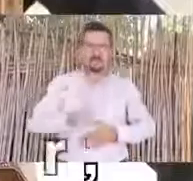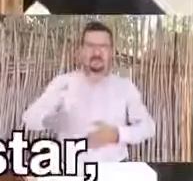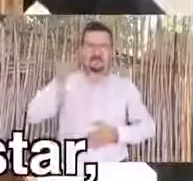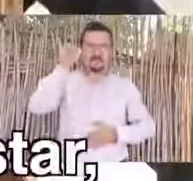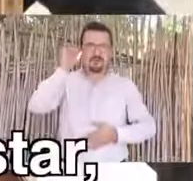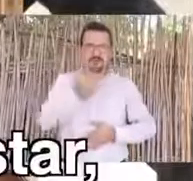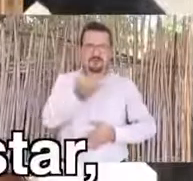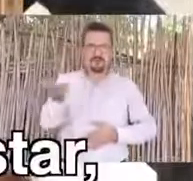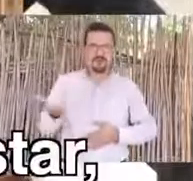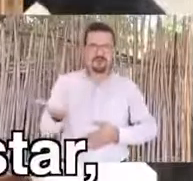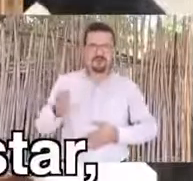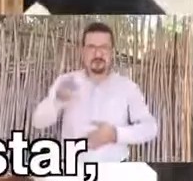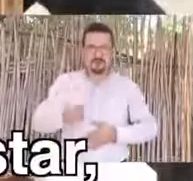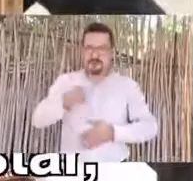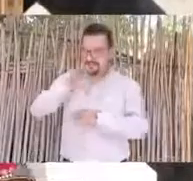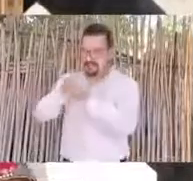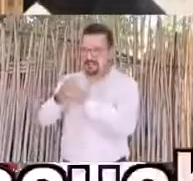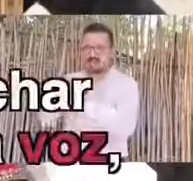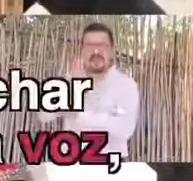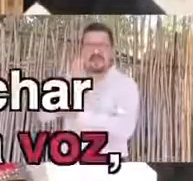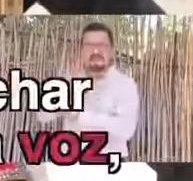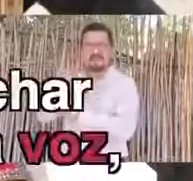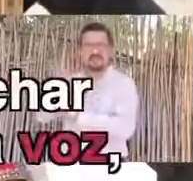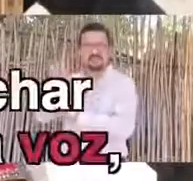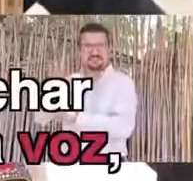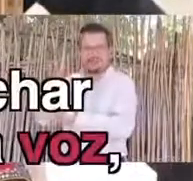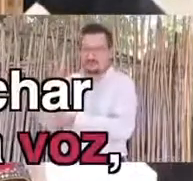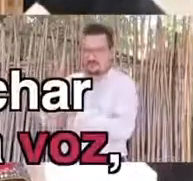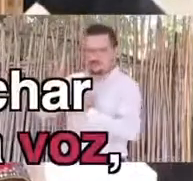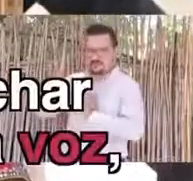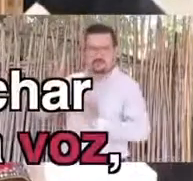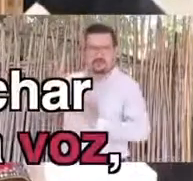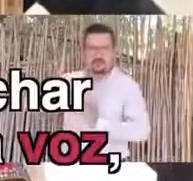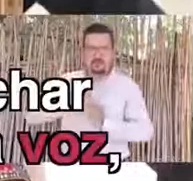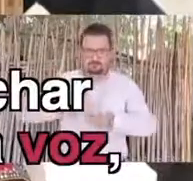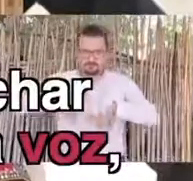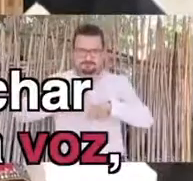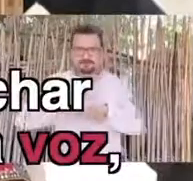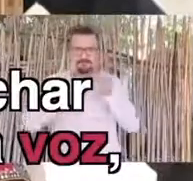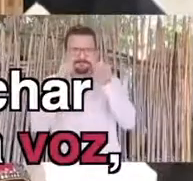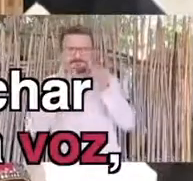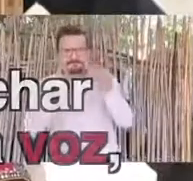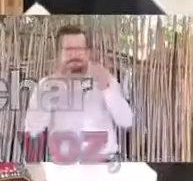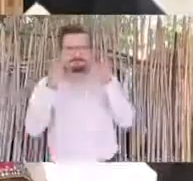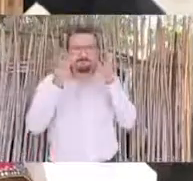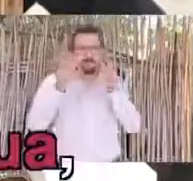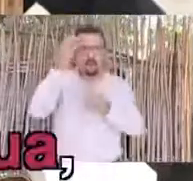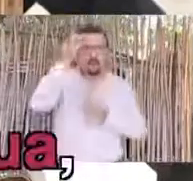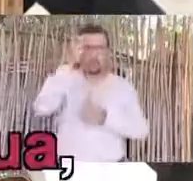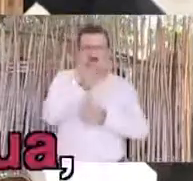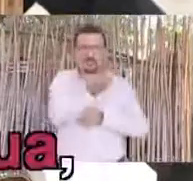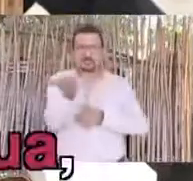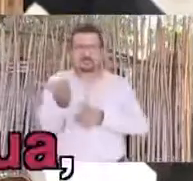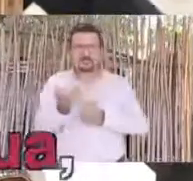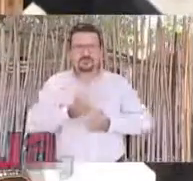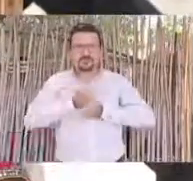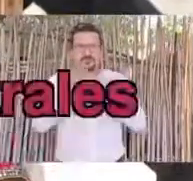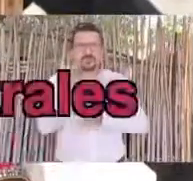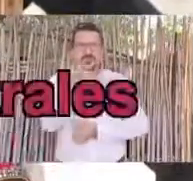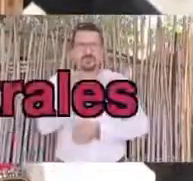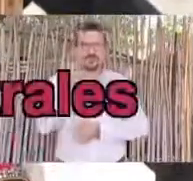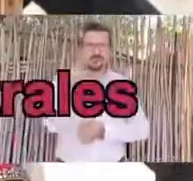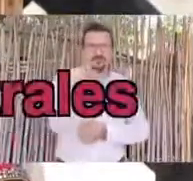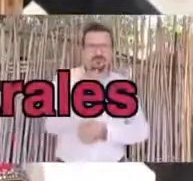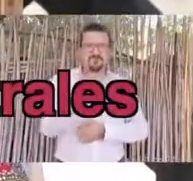A nombre de la Secretaría de Bienestar, estoy aquí para escuchar y conocer de su propia voz, en su propia lengua,